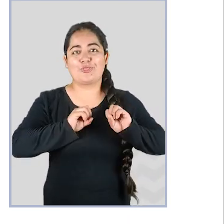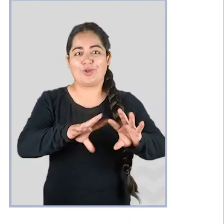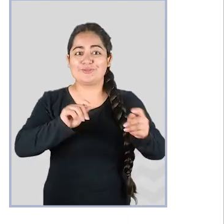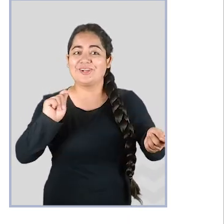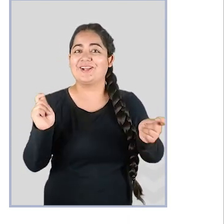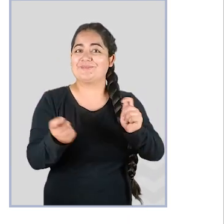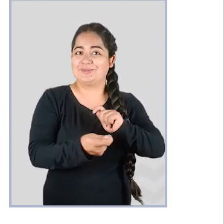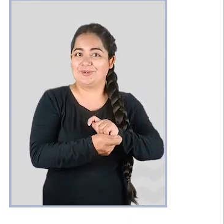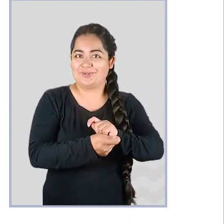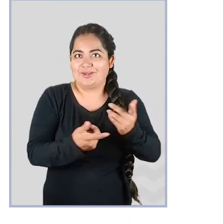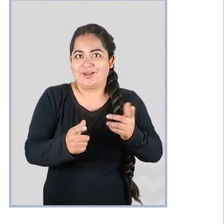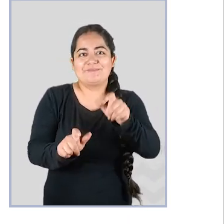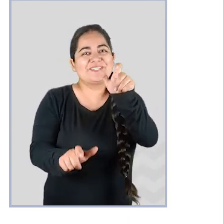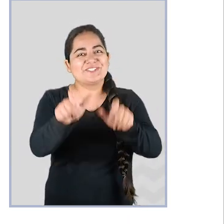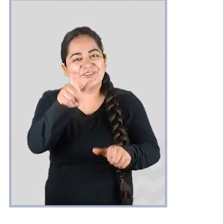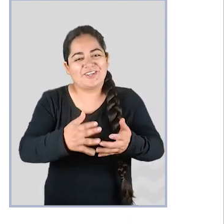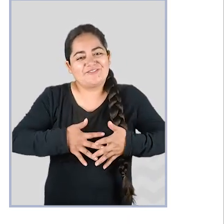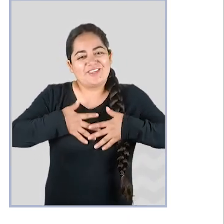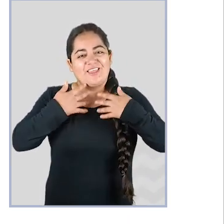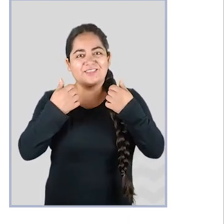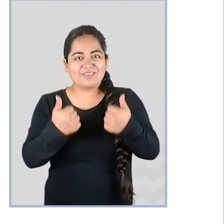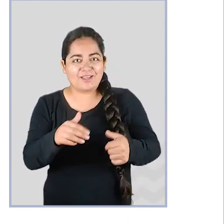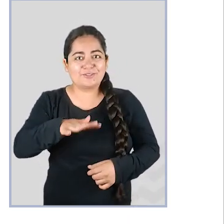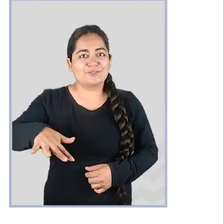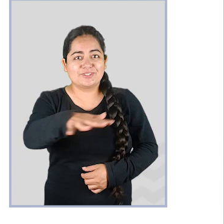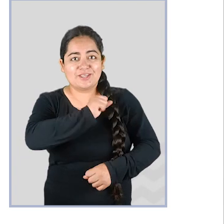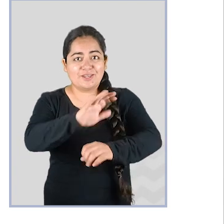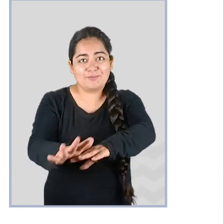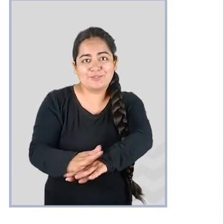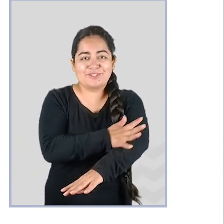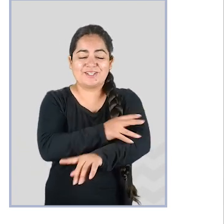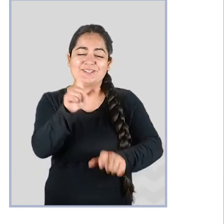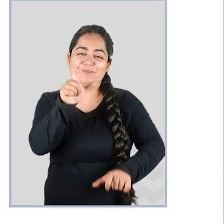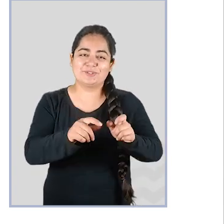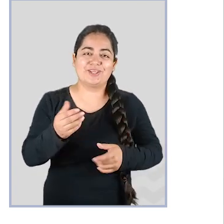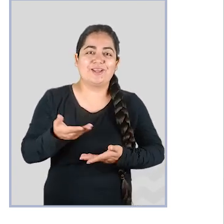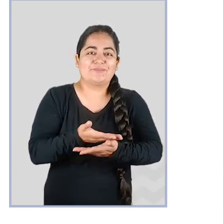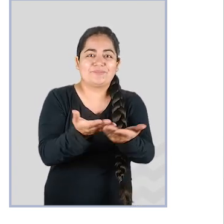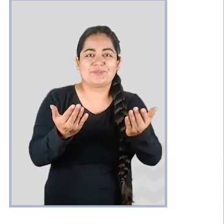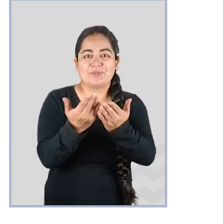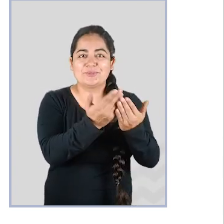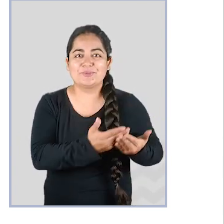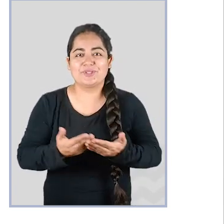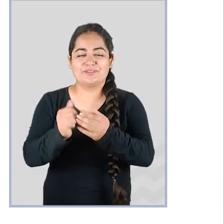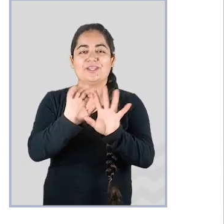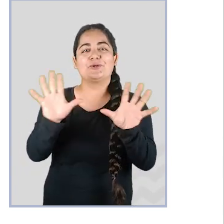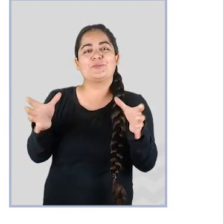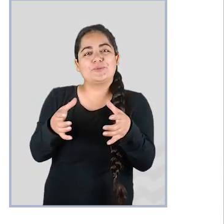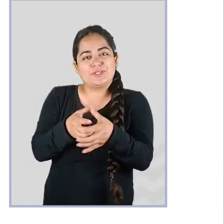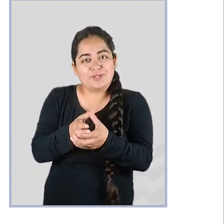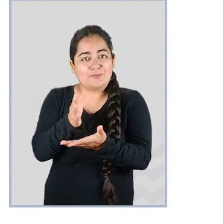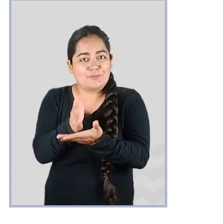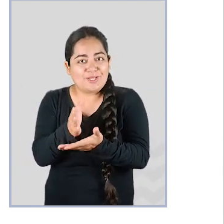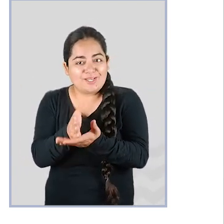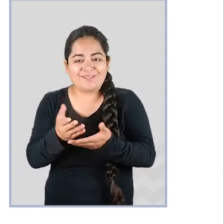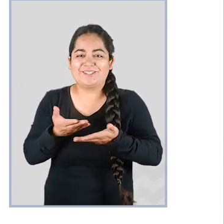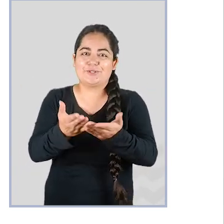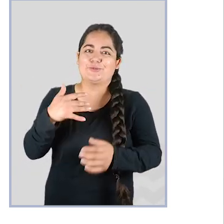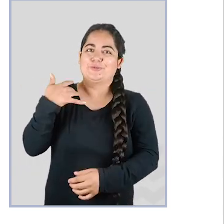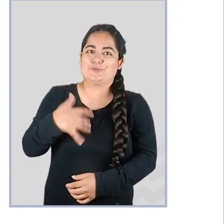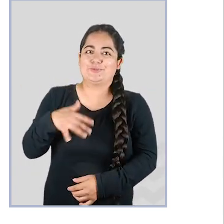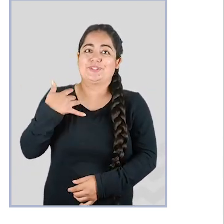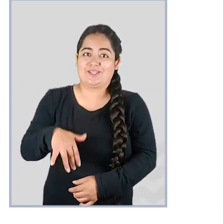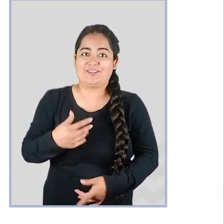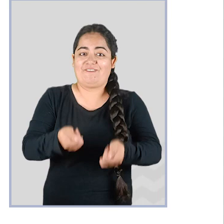educación, el bienestar y el desarrollo socioemocional de las y los estudiantes y de las comunidades educativas se volvieron